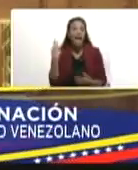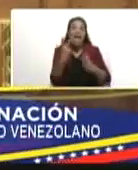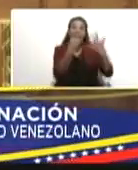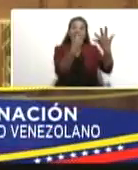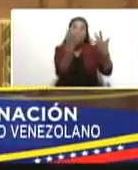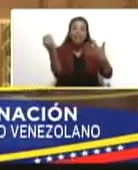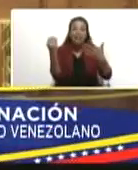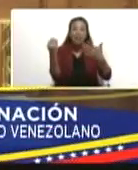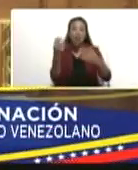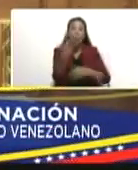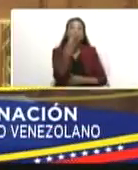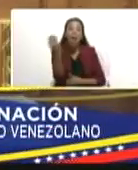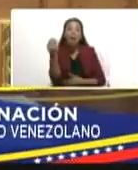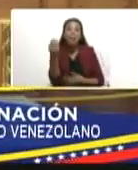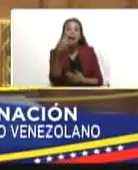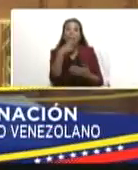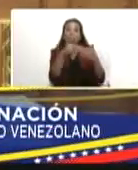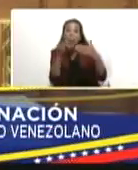el